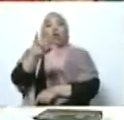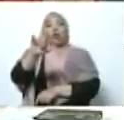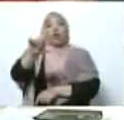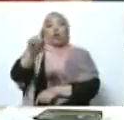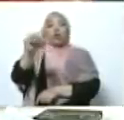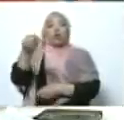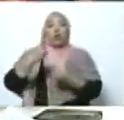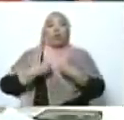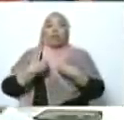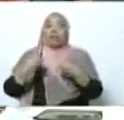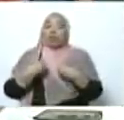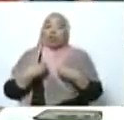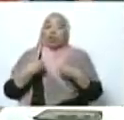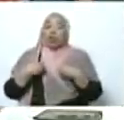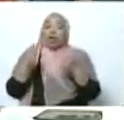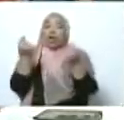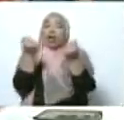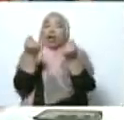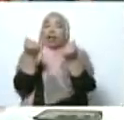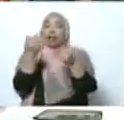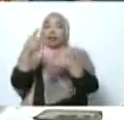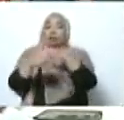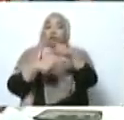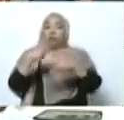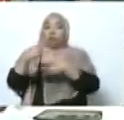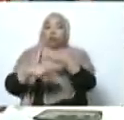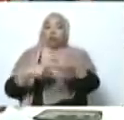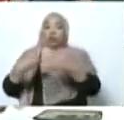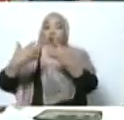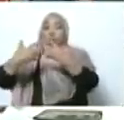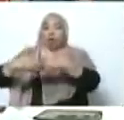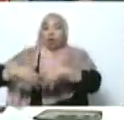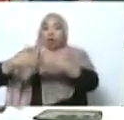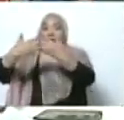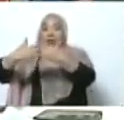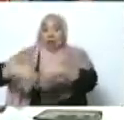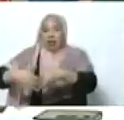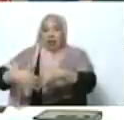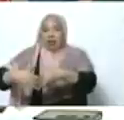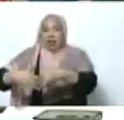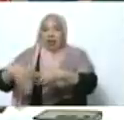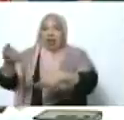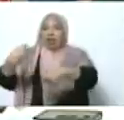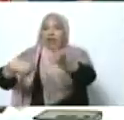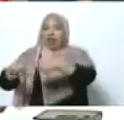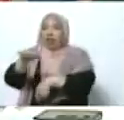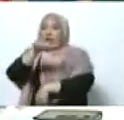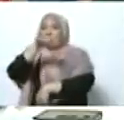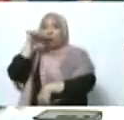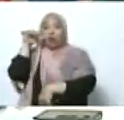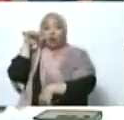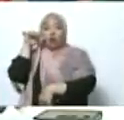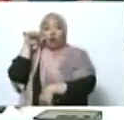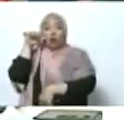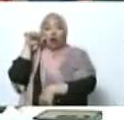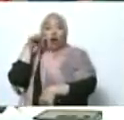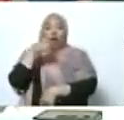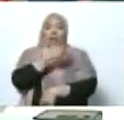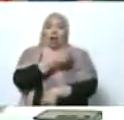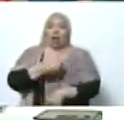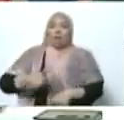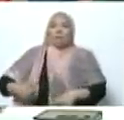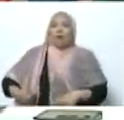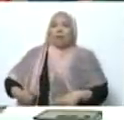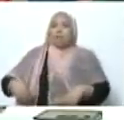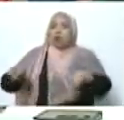viviendo de lo que producía Monómeros, como reyes. Bueno, imagínate que llegue un presidente en Colombia y diga, vamos a investigar